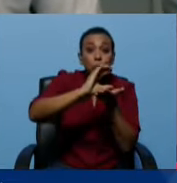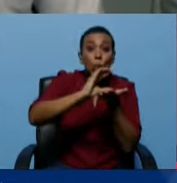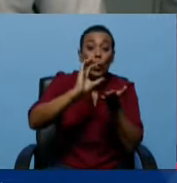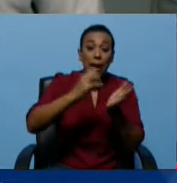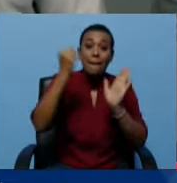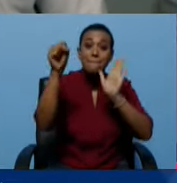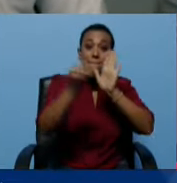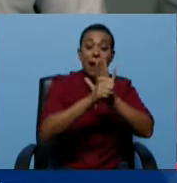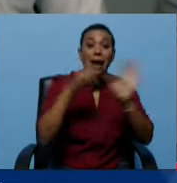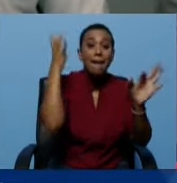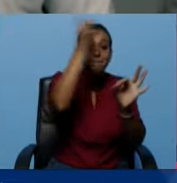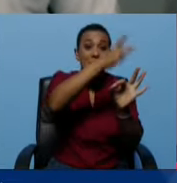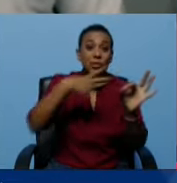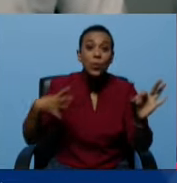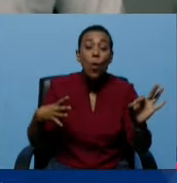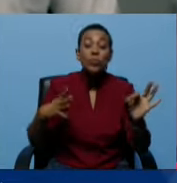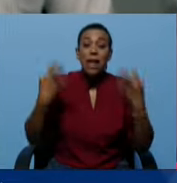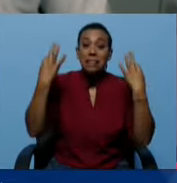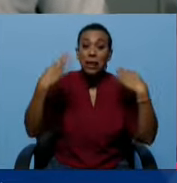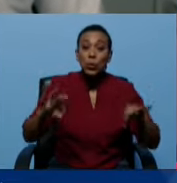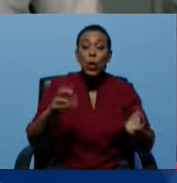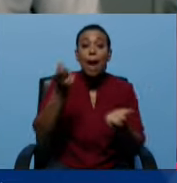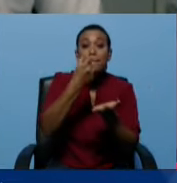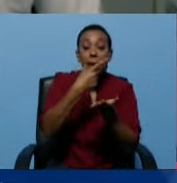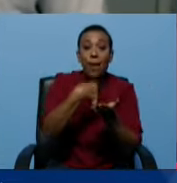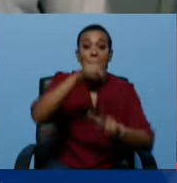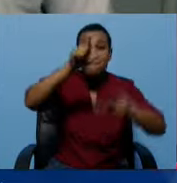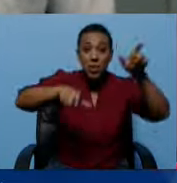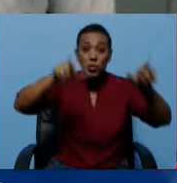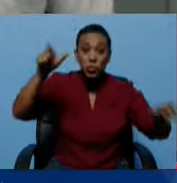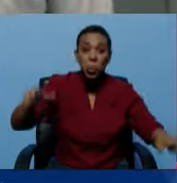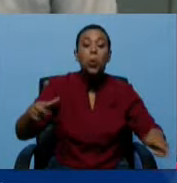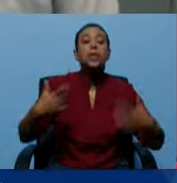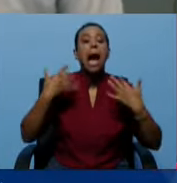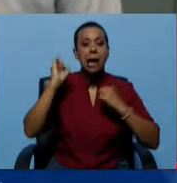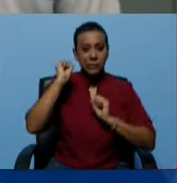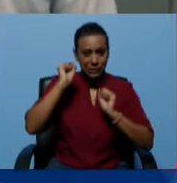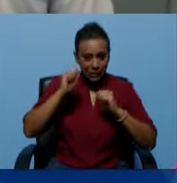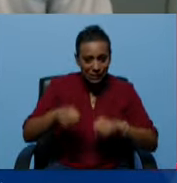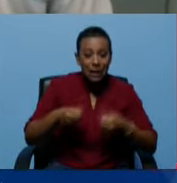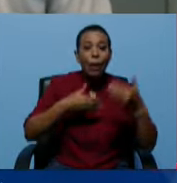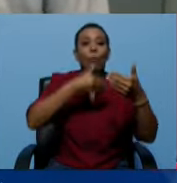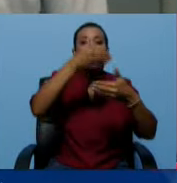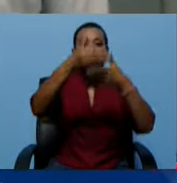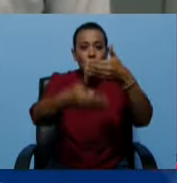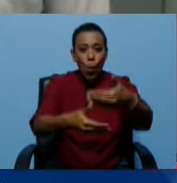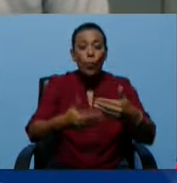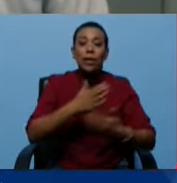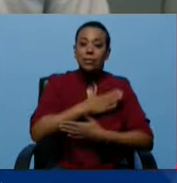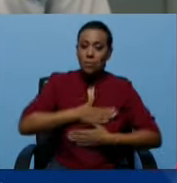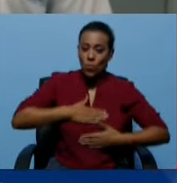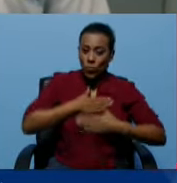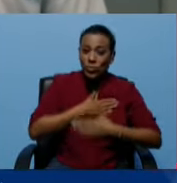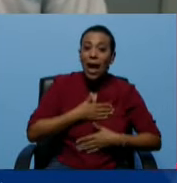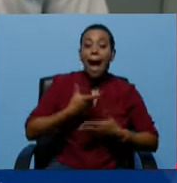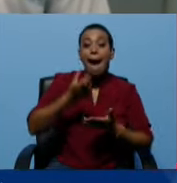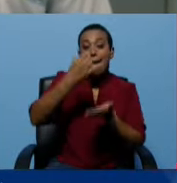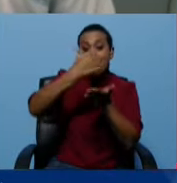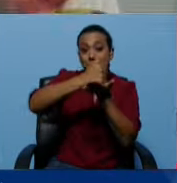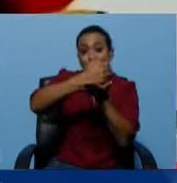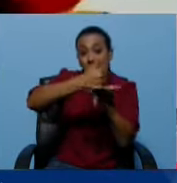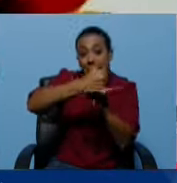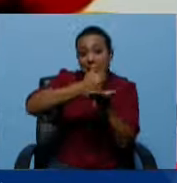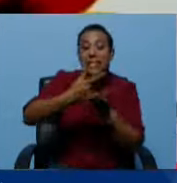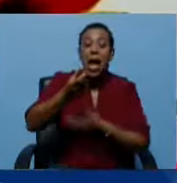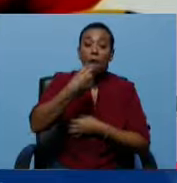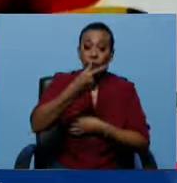marca Amazonas de productos naturales para que nuestro pueblo entonces pase a poder disfrutar de la medicina del futuro,